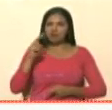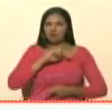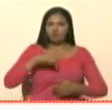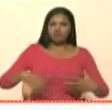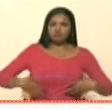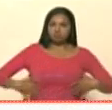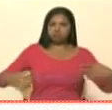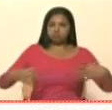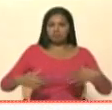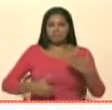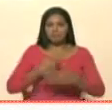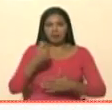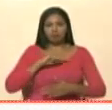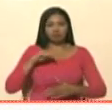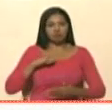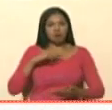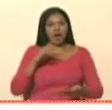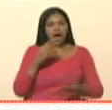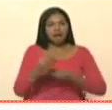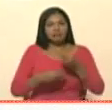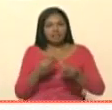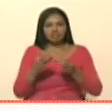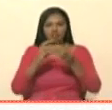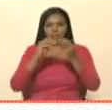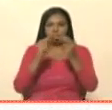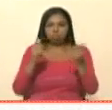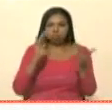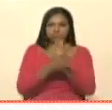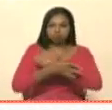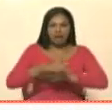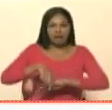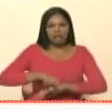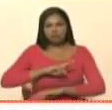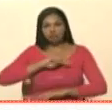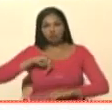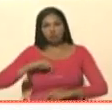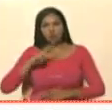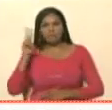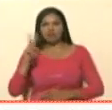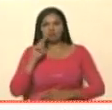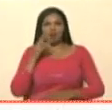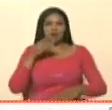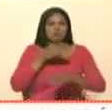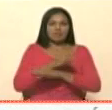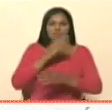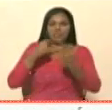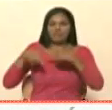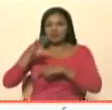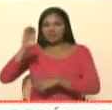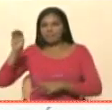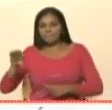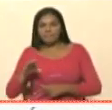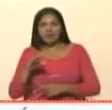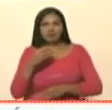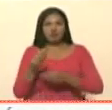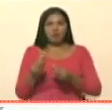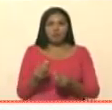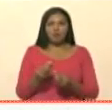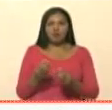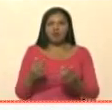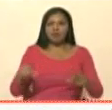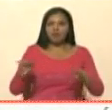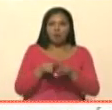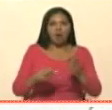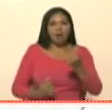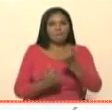riquezas, y están tratando de descuartizar las riquezas que tenemos en el exterior con la complicidad